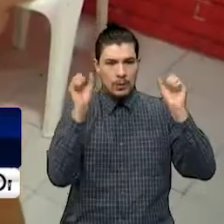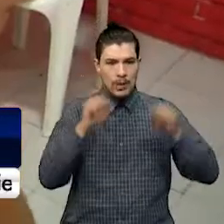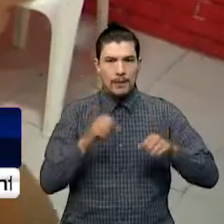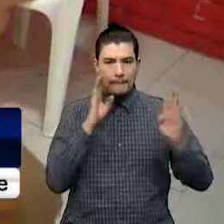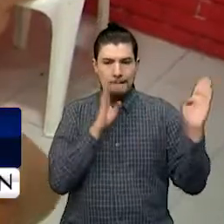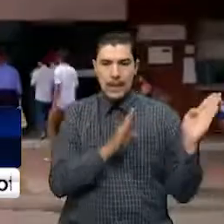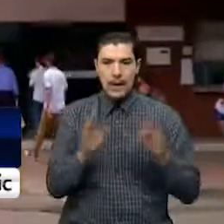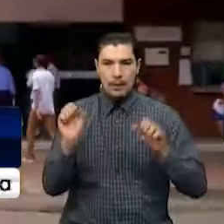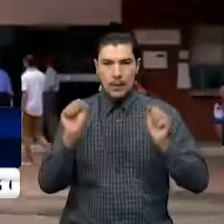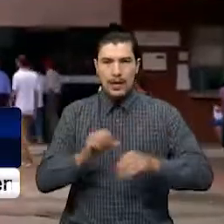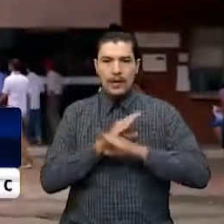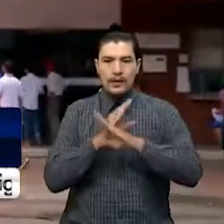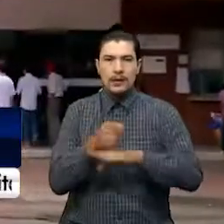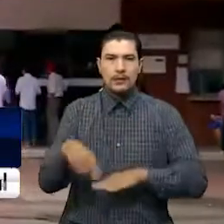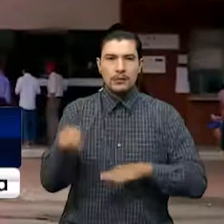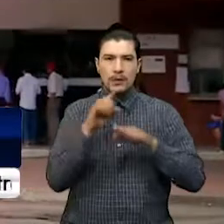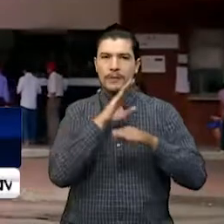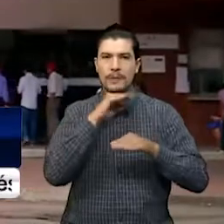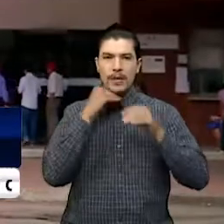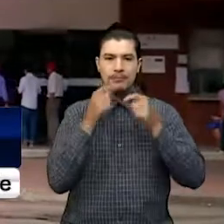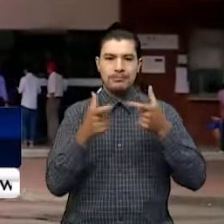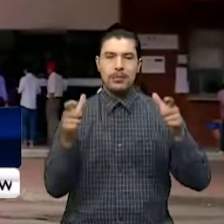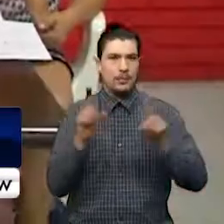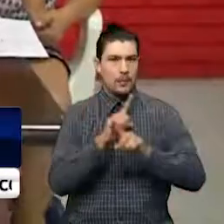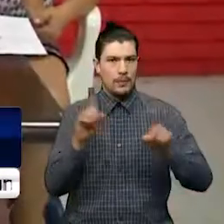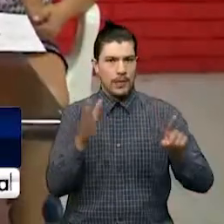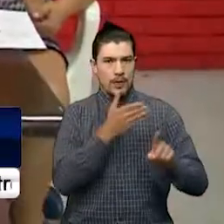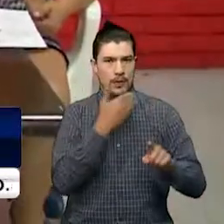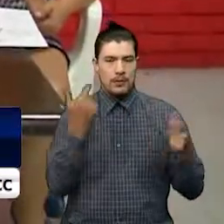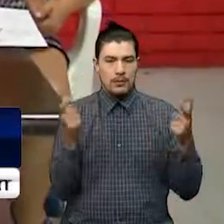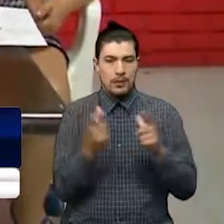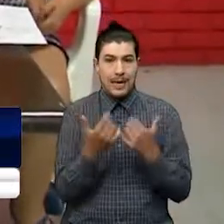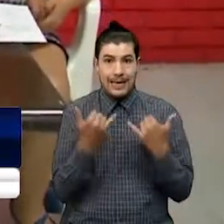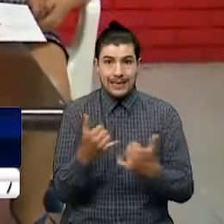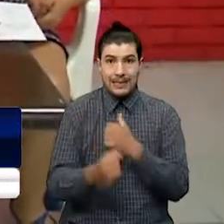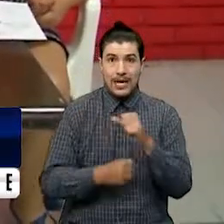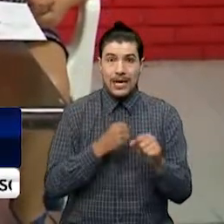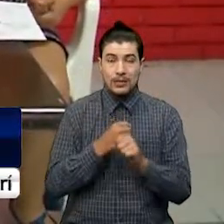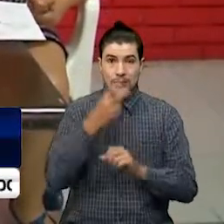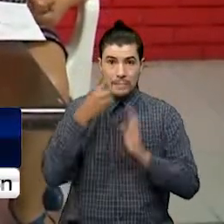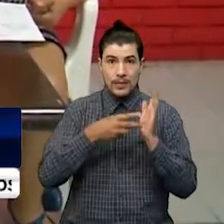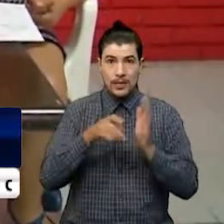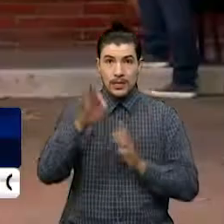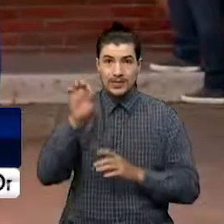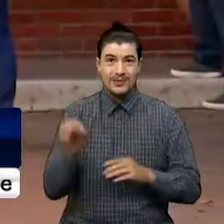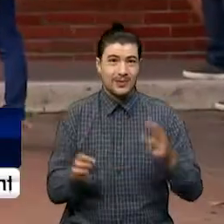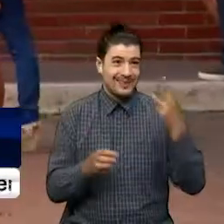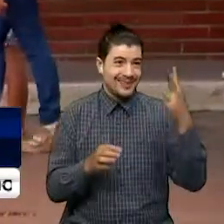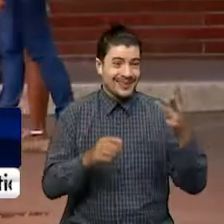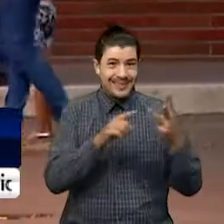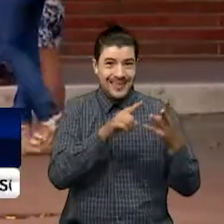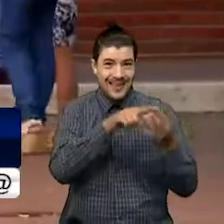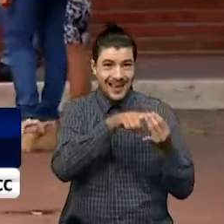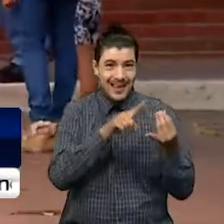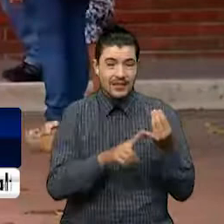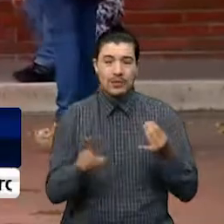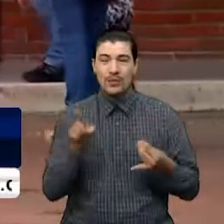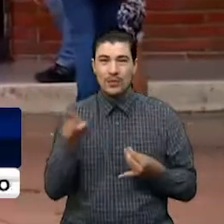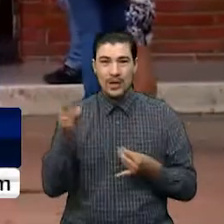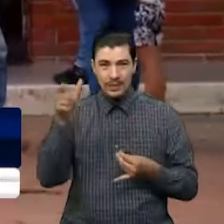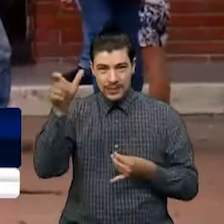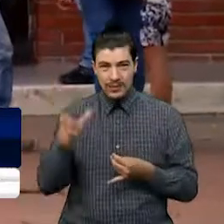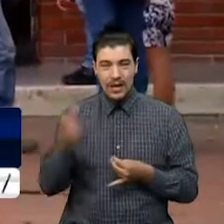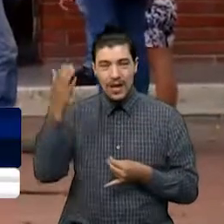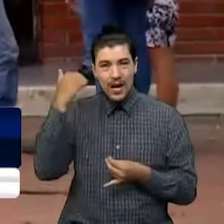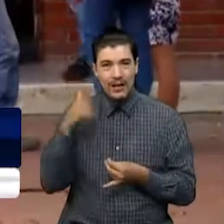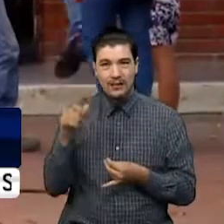Con este ya son tres los casos confirmados de H1N1 en lo que va corrido del 2018, uno de ellos en persona venezolana que murió por las